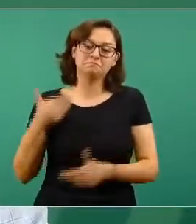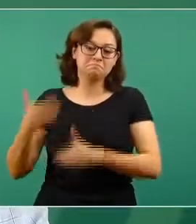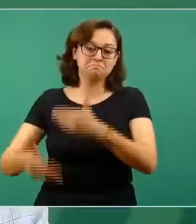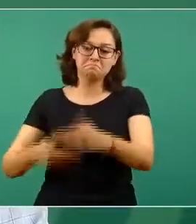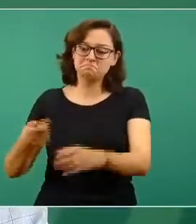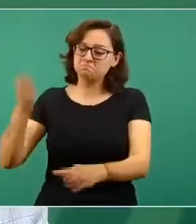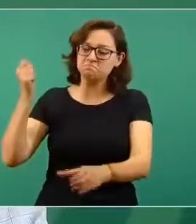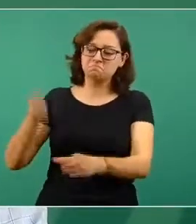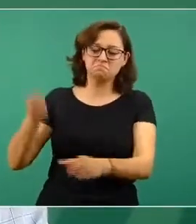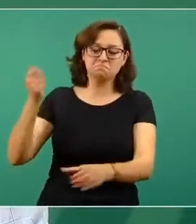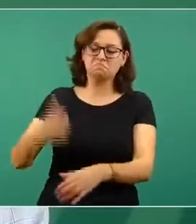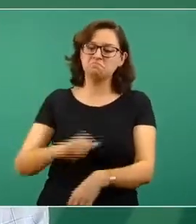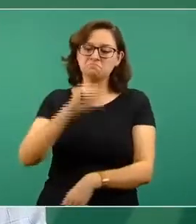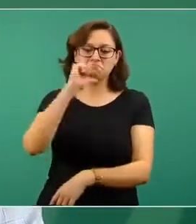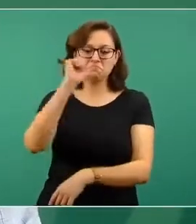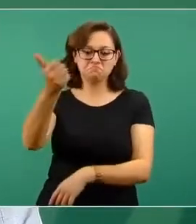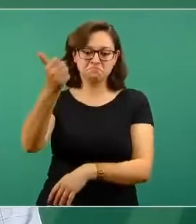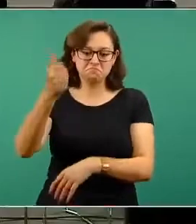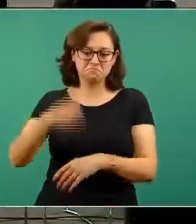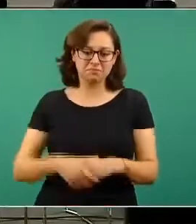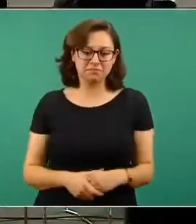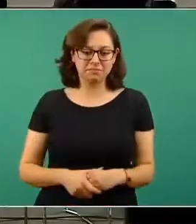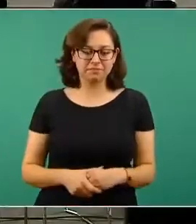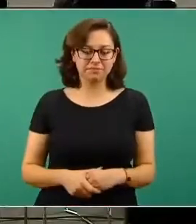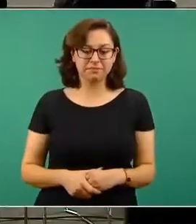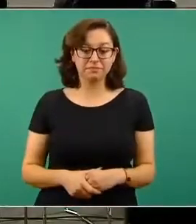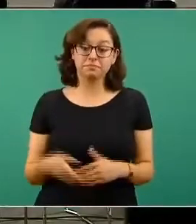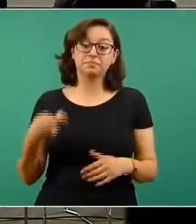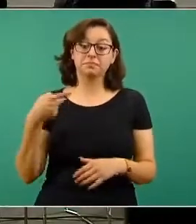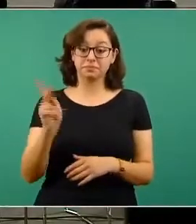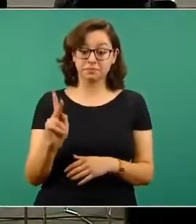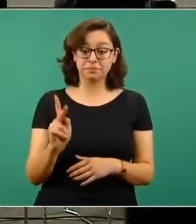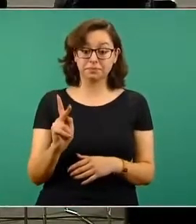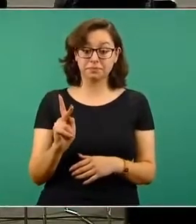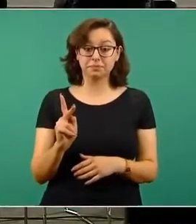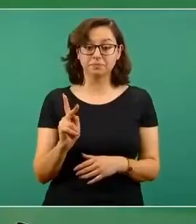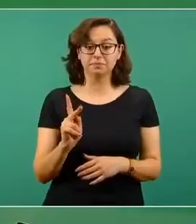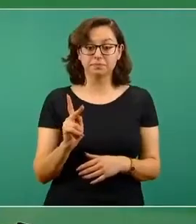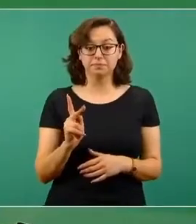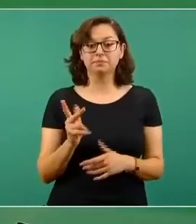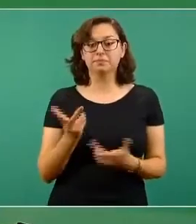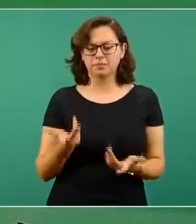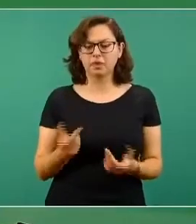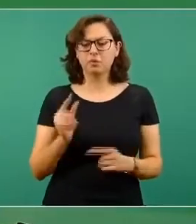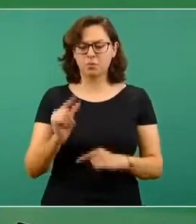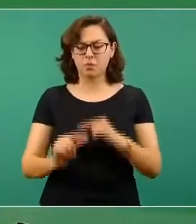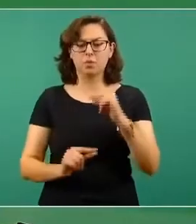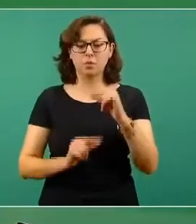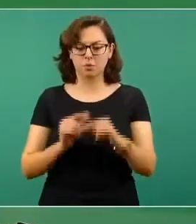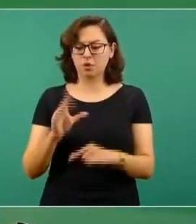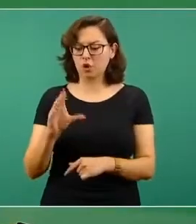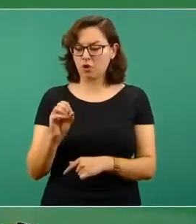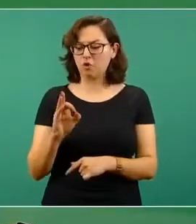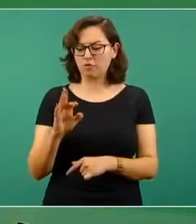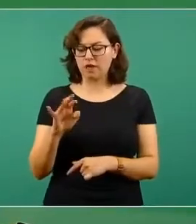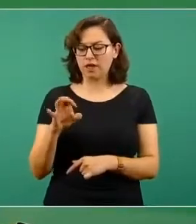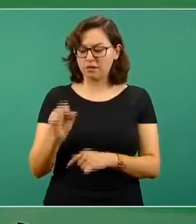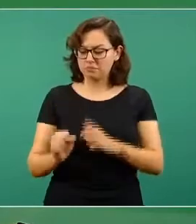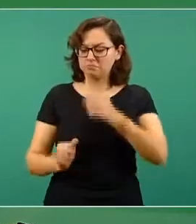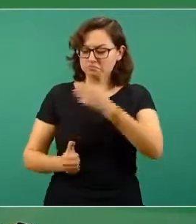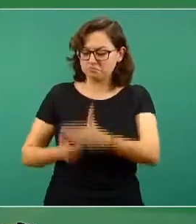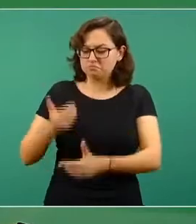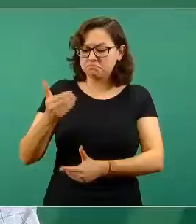momento los objetivos y los resultados de la investigación. Pero de seguro, en la medida que COFEPRIS esté en posibilidades